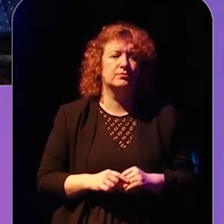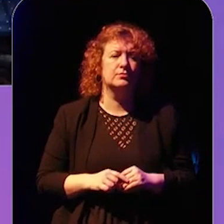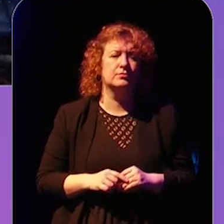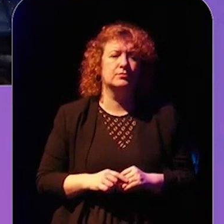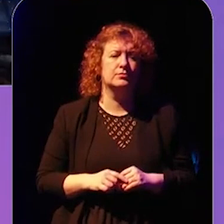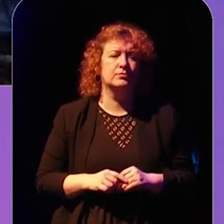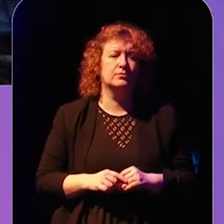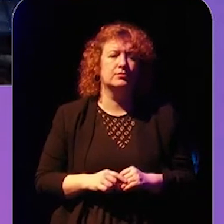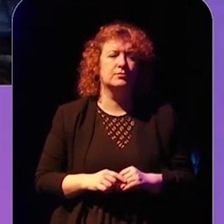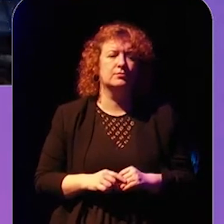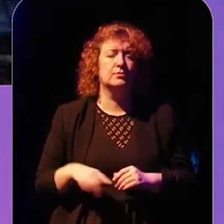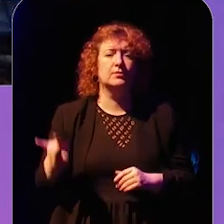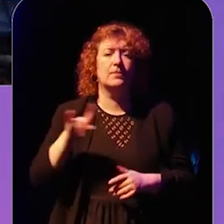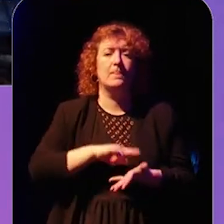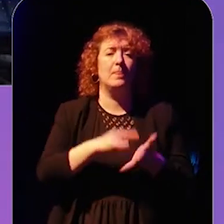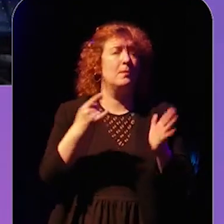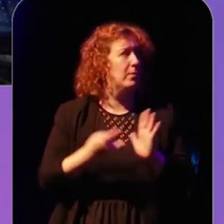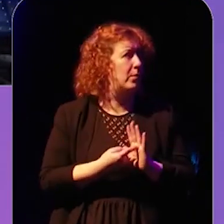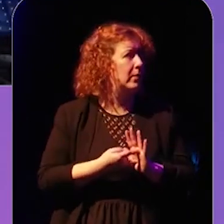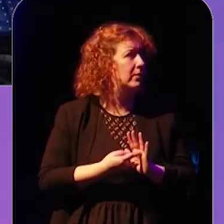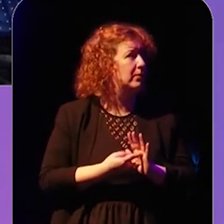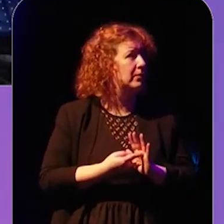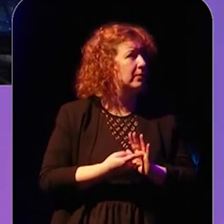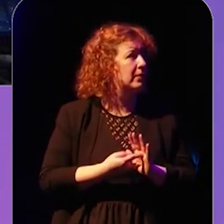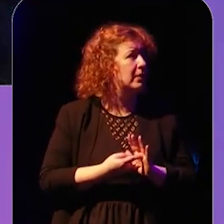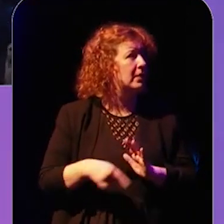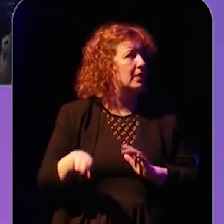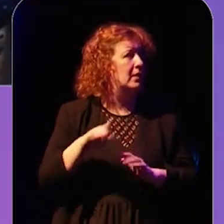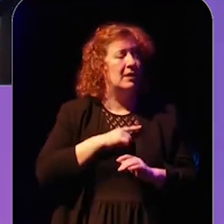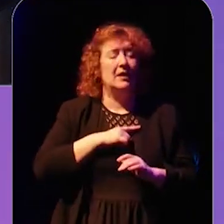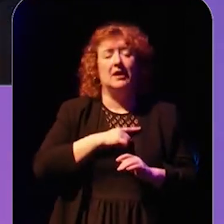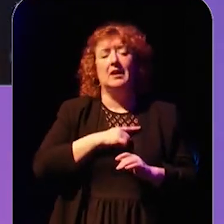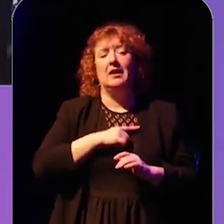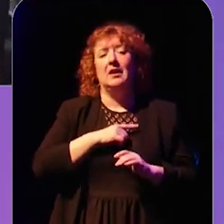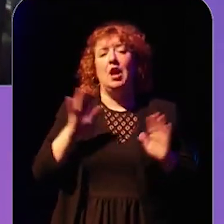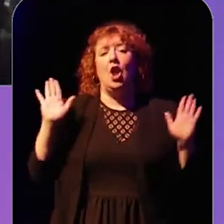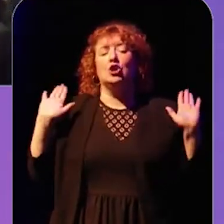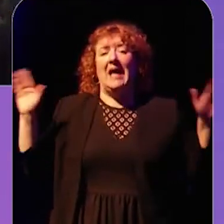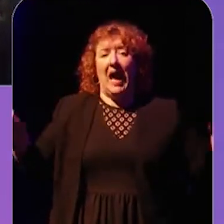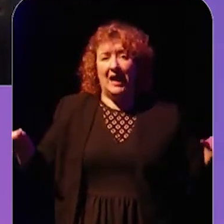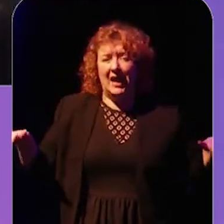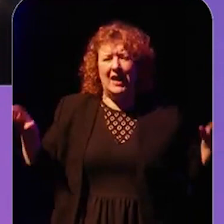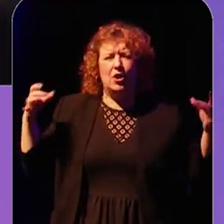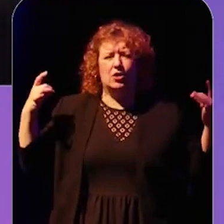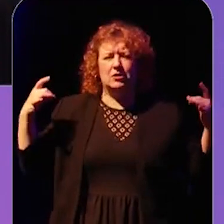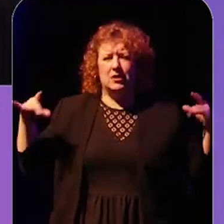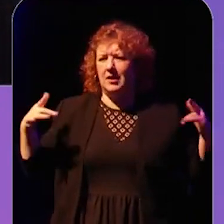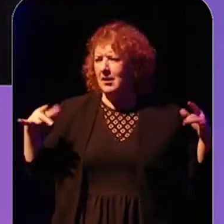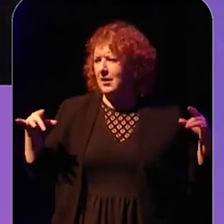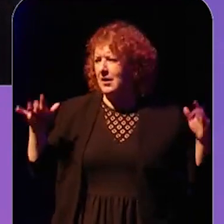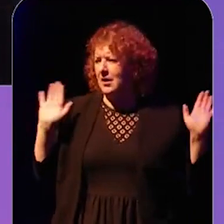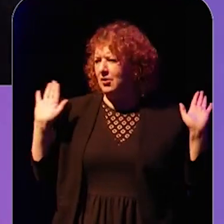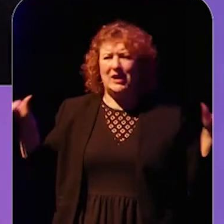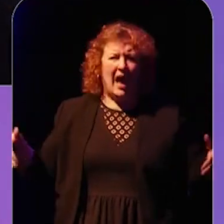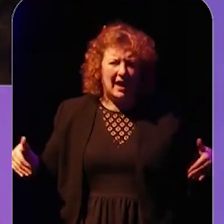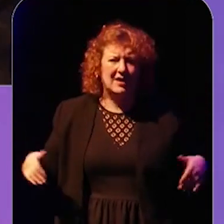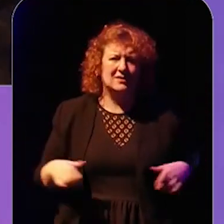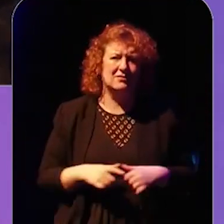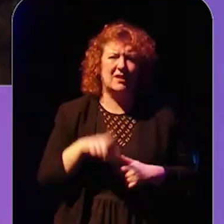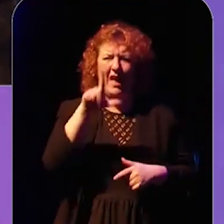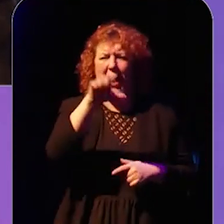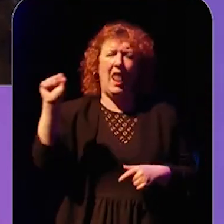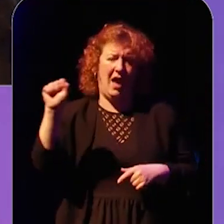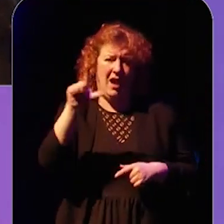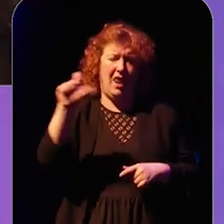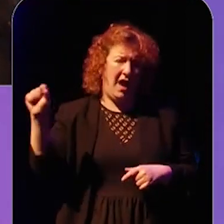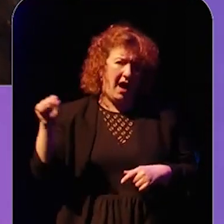este caso, el proyecto que estamos viendo es Sophie Stadium en Los Ángeles. Es un proyecto, es una cubierta de un edificio, que